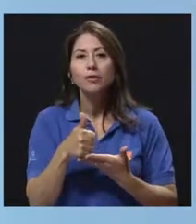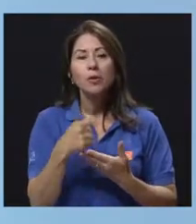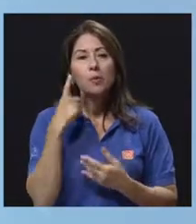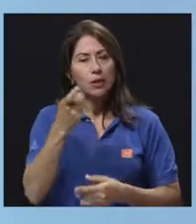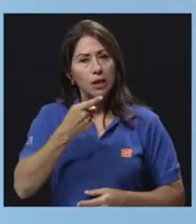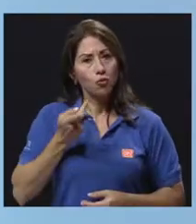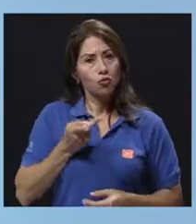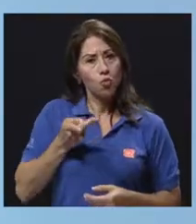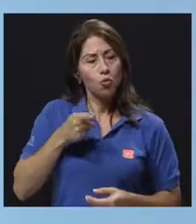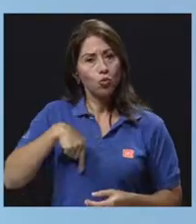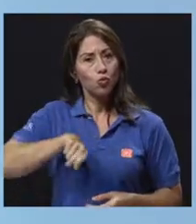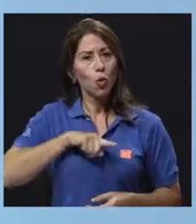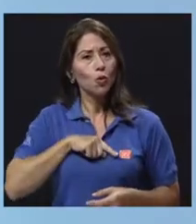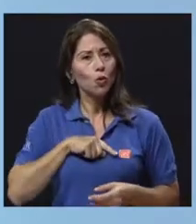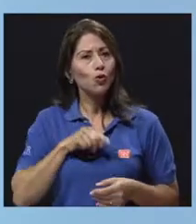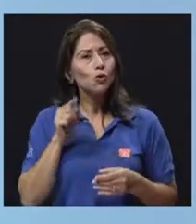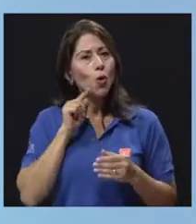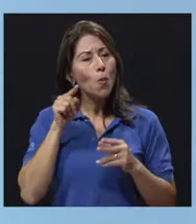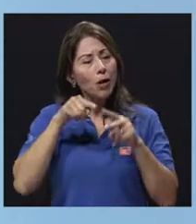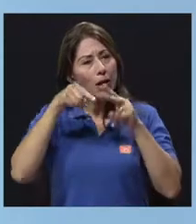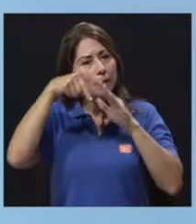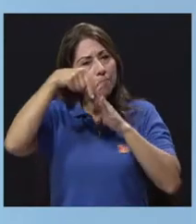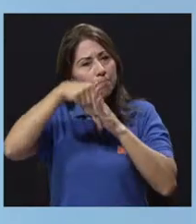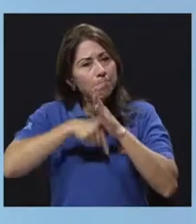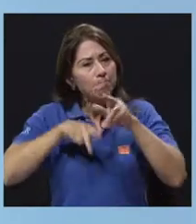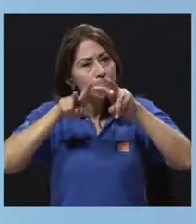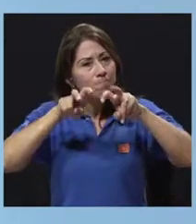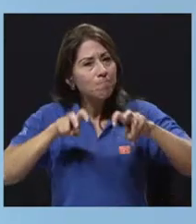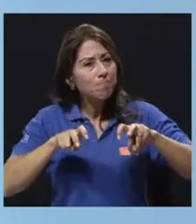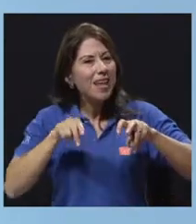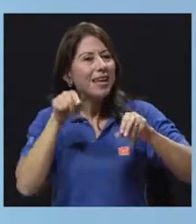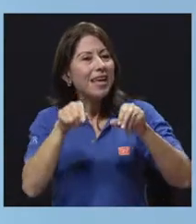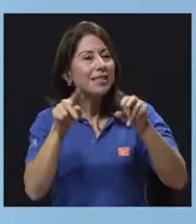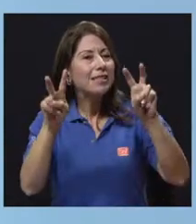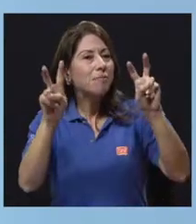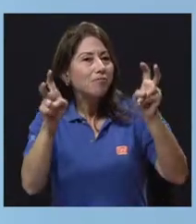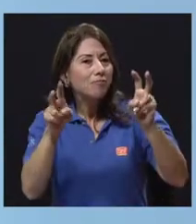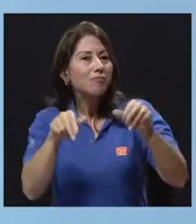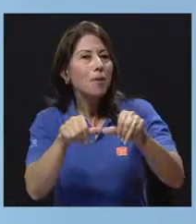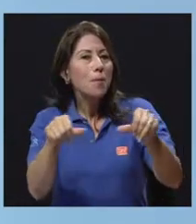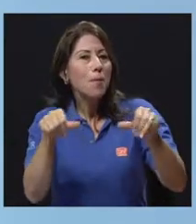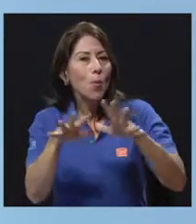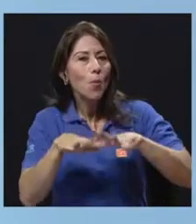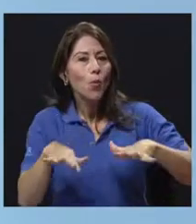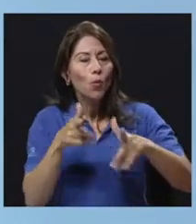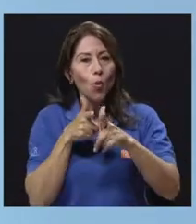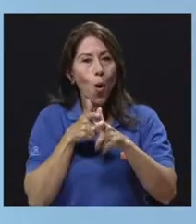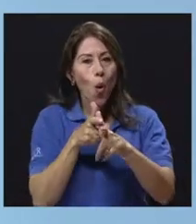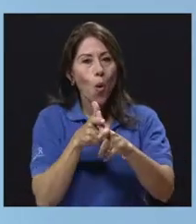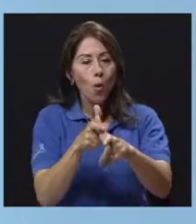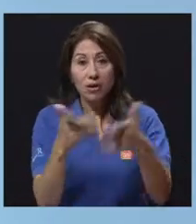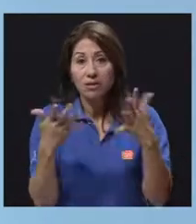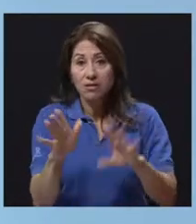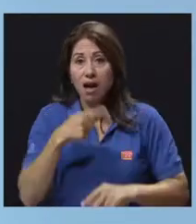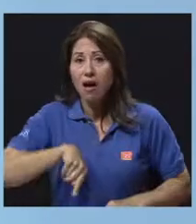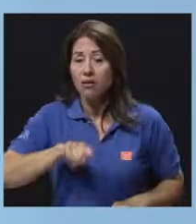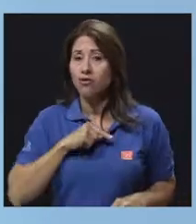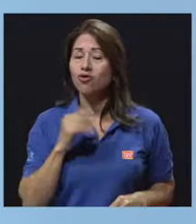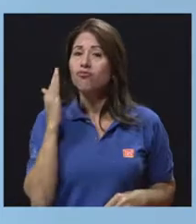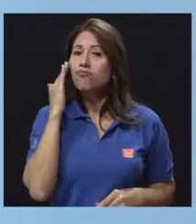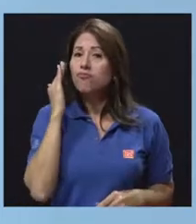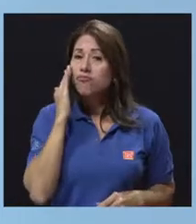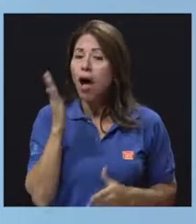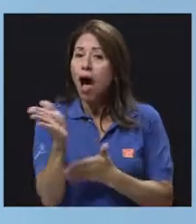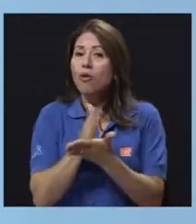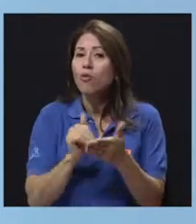hayamos adentrado como en ese mundillo del correr, ¿verdad? Porque ya como que reconocíamos ciertas prácticas, ciertas cosas